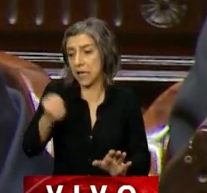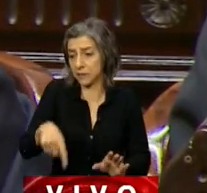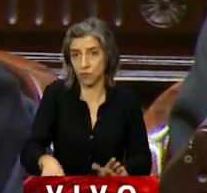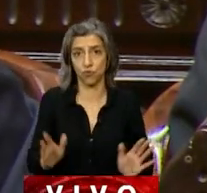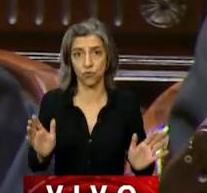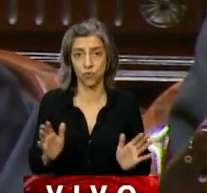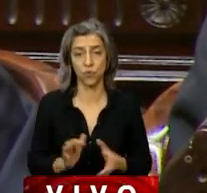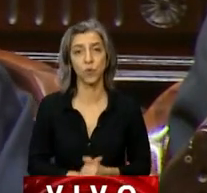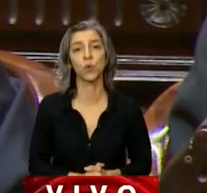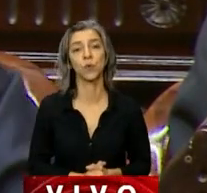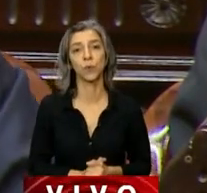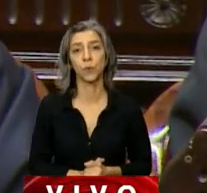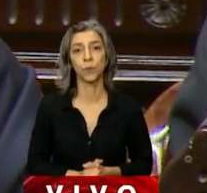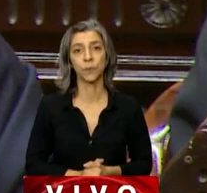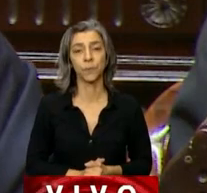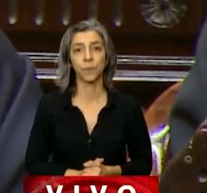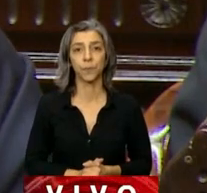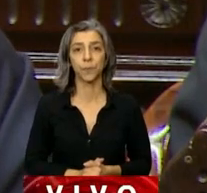de hoy.